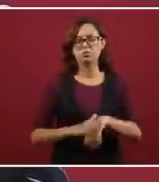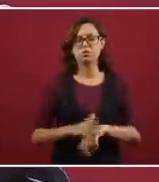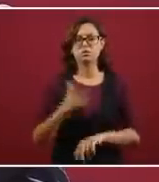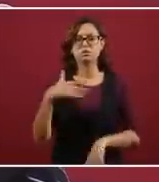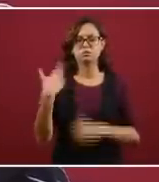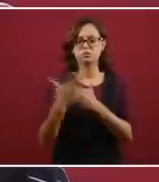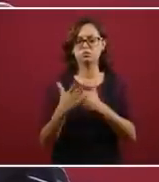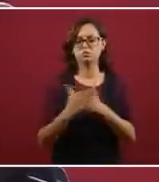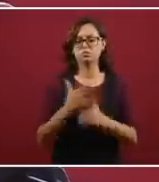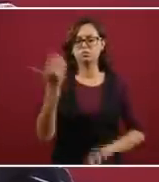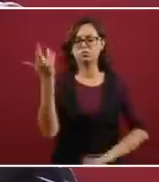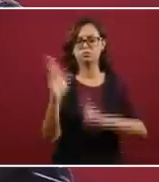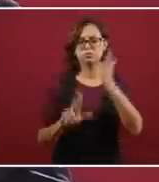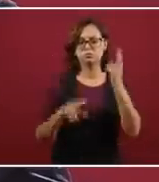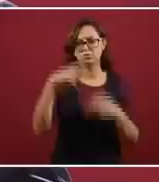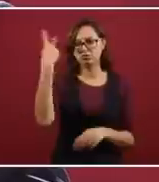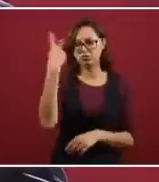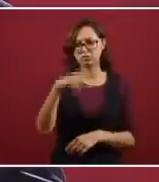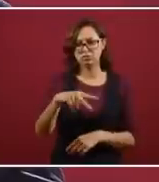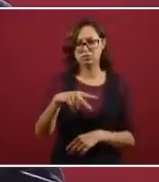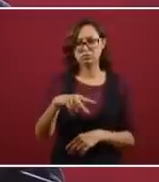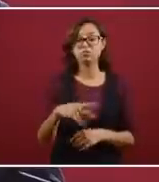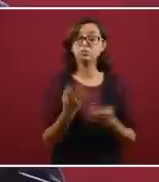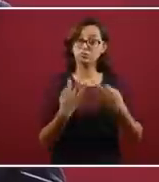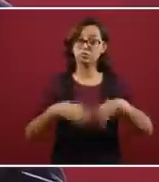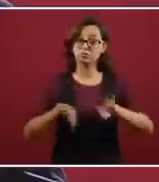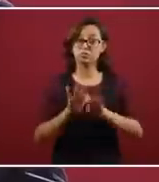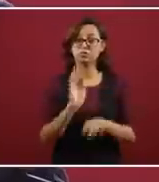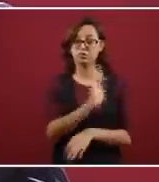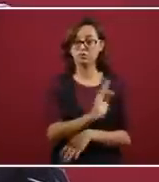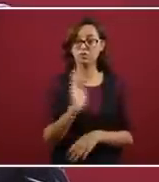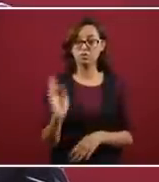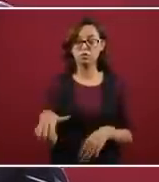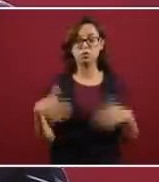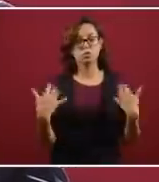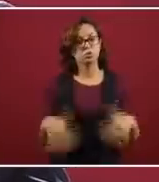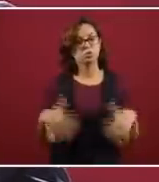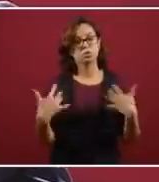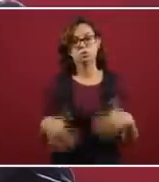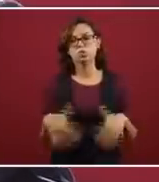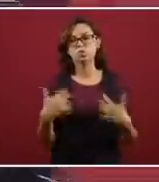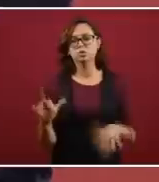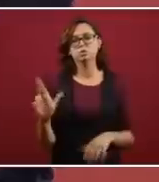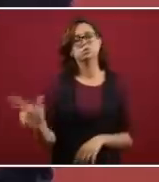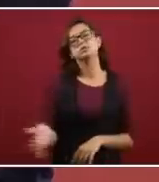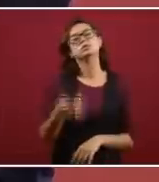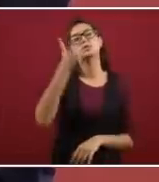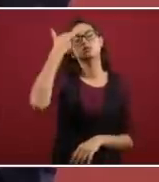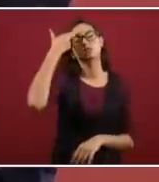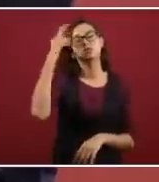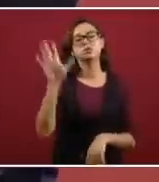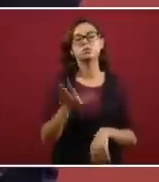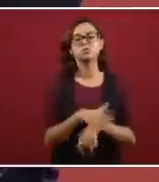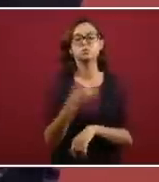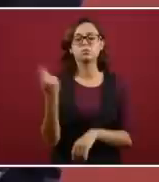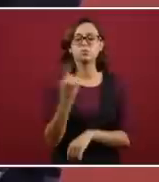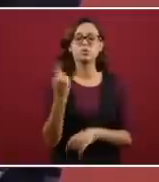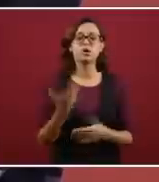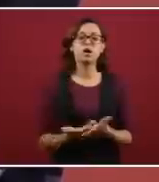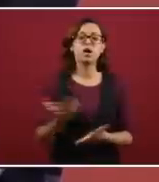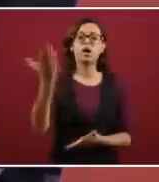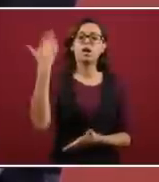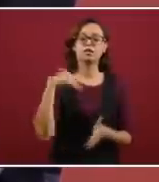Mexicana, que va a ser importante, como nunca, porque los